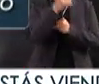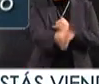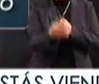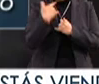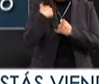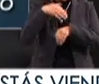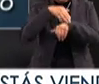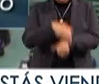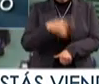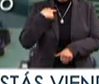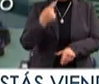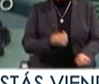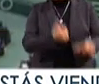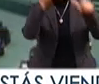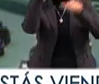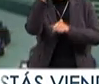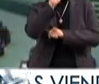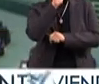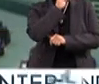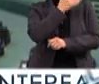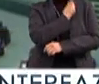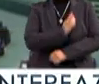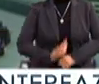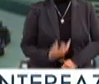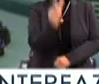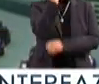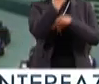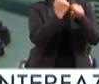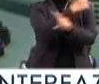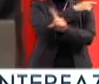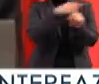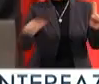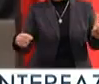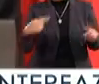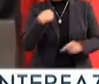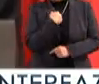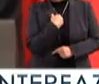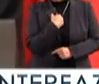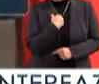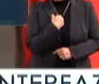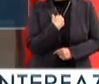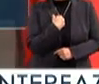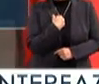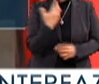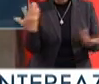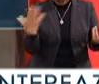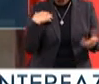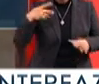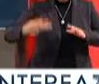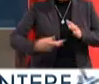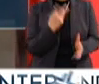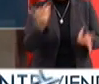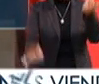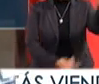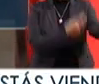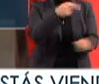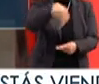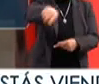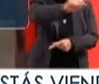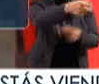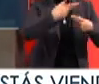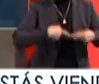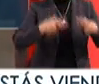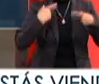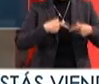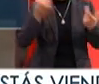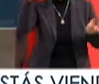que se someterá a la revocación de mandato. En dos años y medio habrá una consulta y se les preguntará a